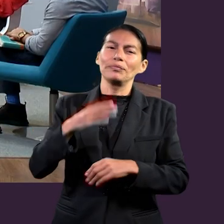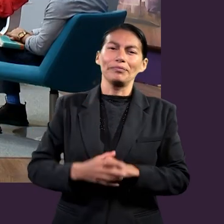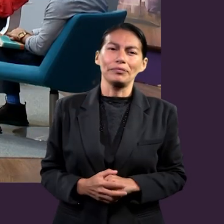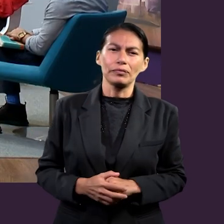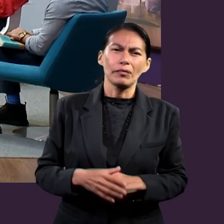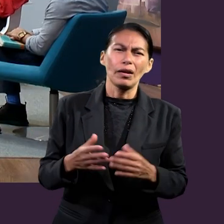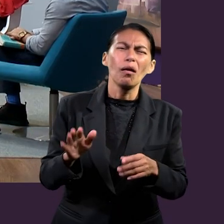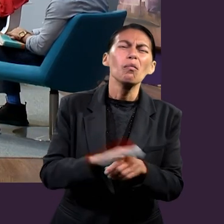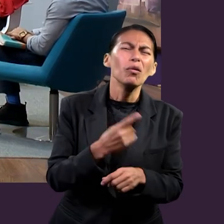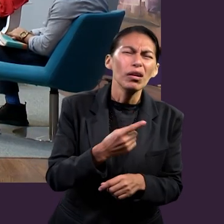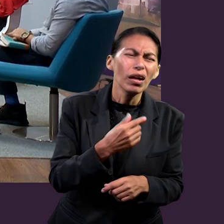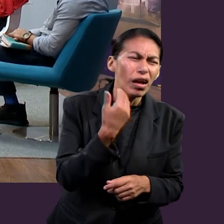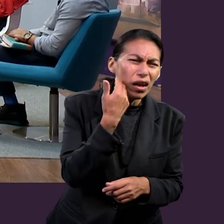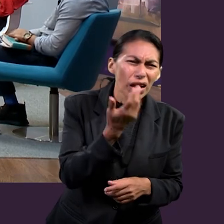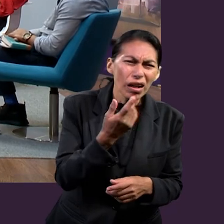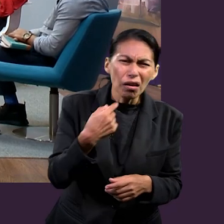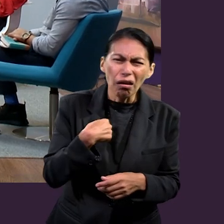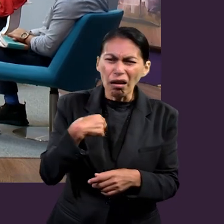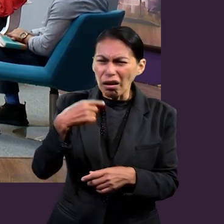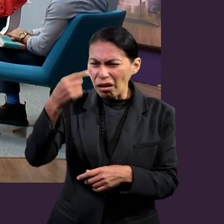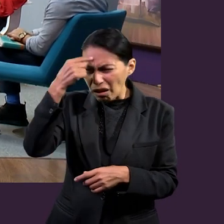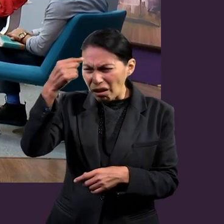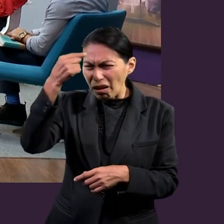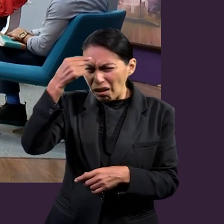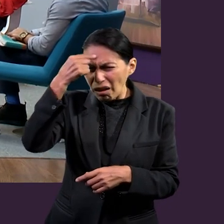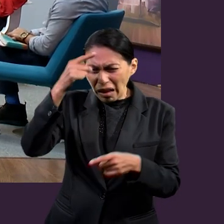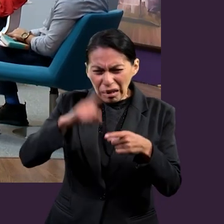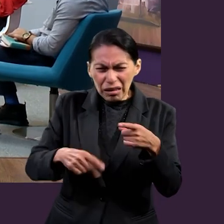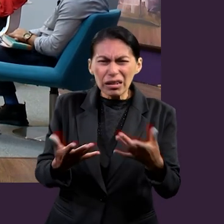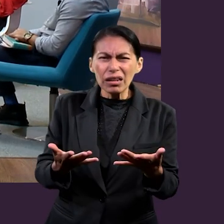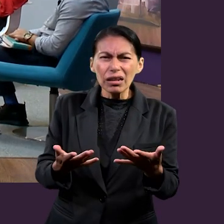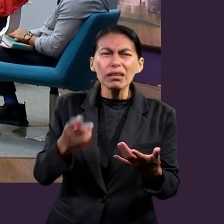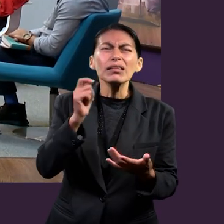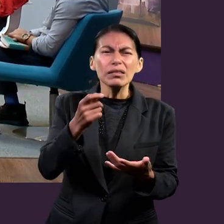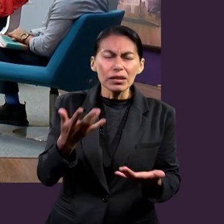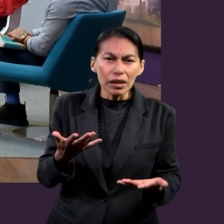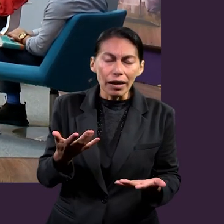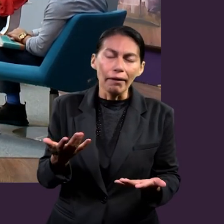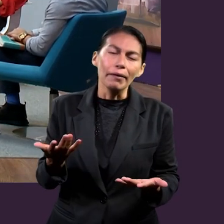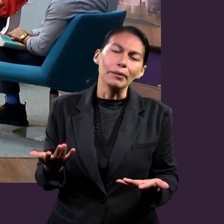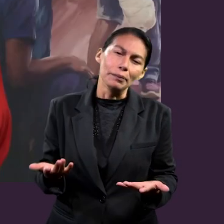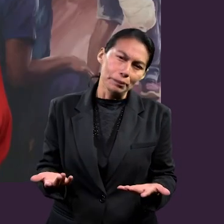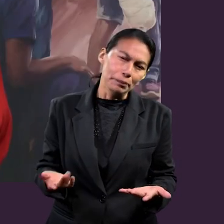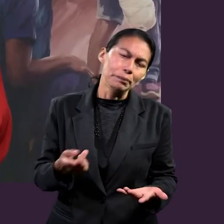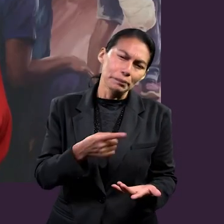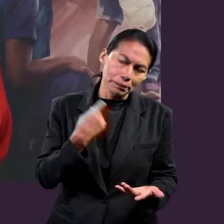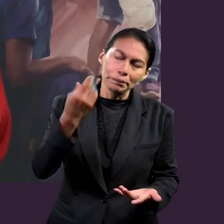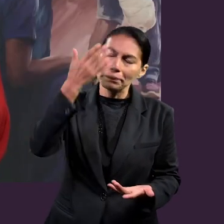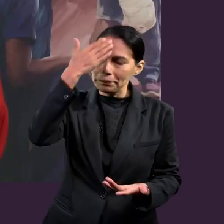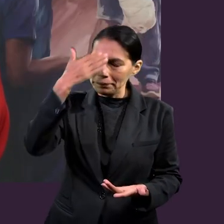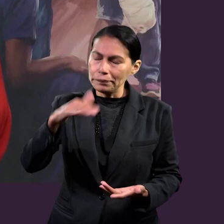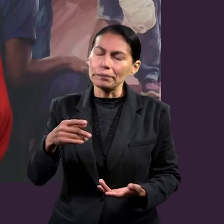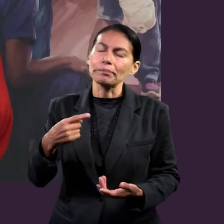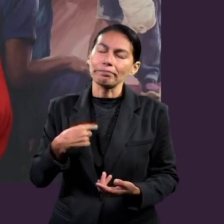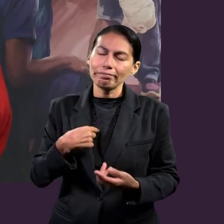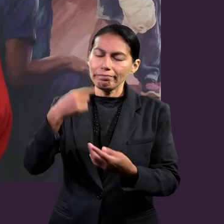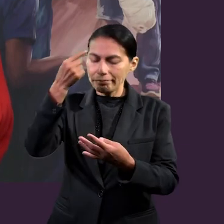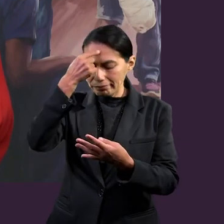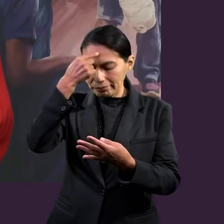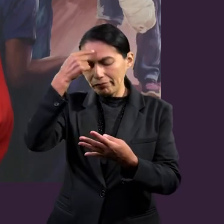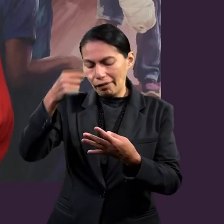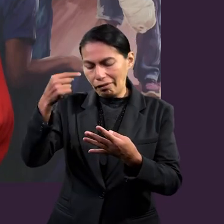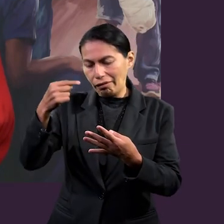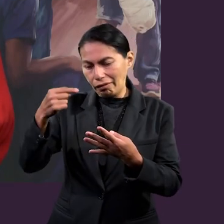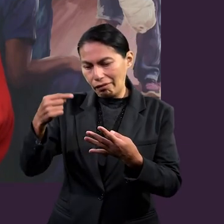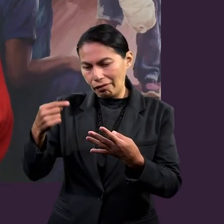quítenos. Ahora ya nosotros pensemos, ¿por qué lo está diciendo? ¿Qué estoy haciendo? ¿Cómo me afecta? Y pues ya nosotros en nuestra propia experiencia podemos